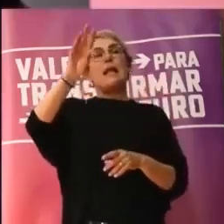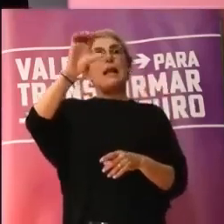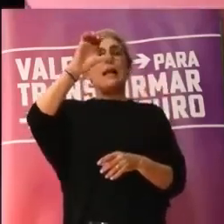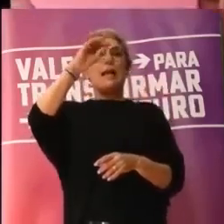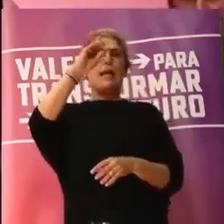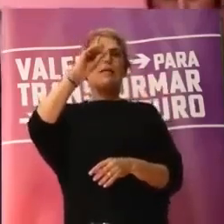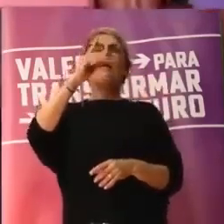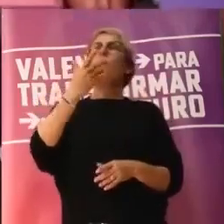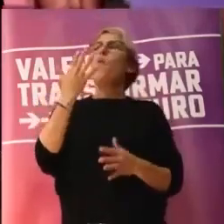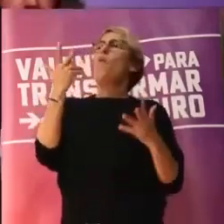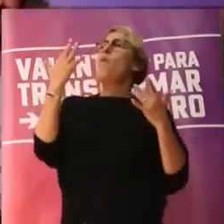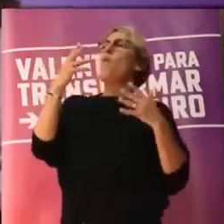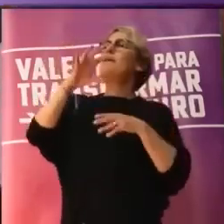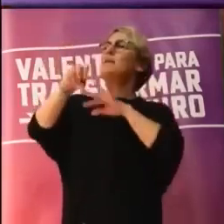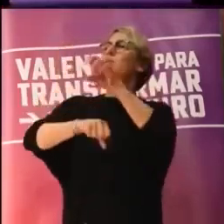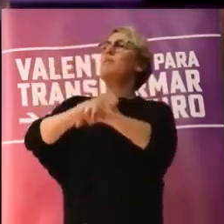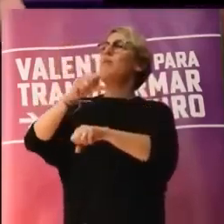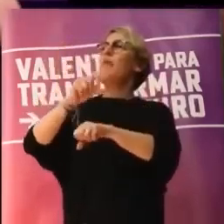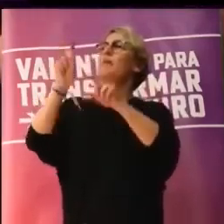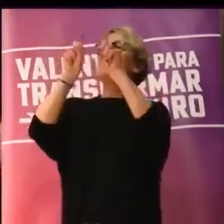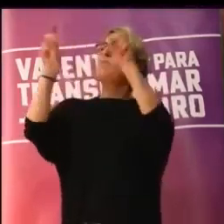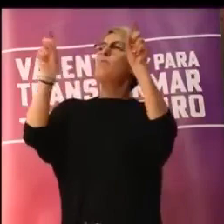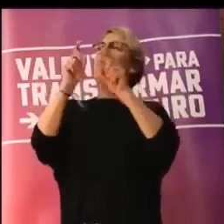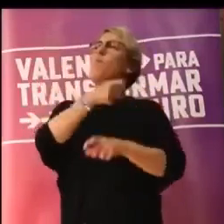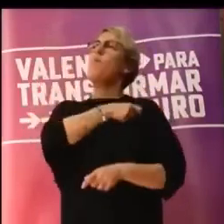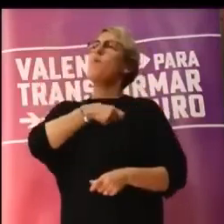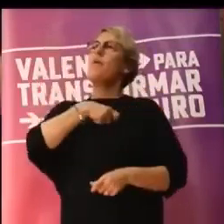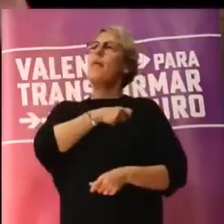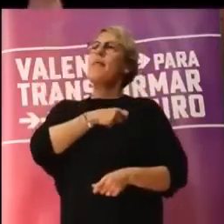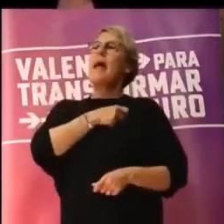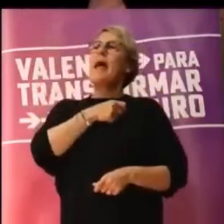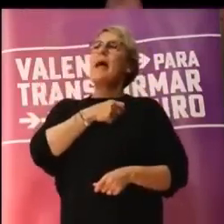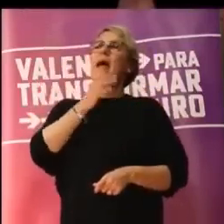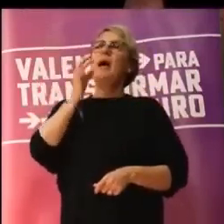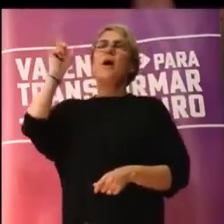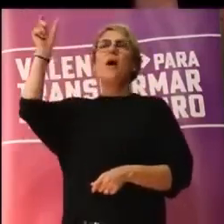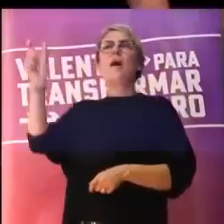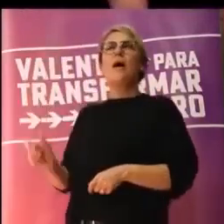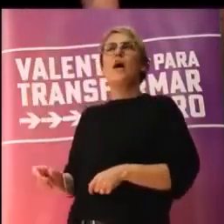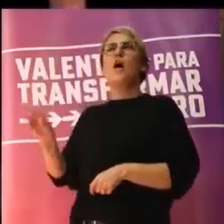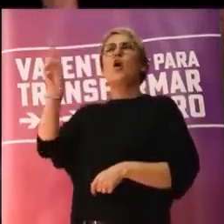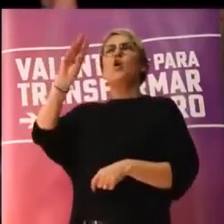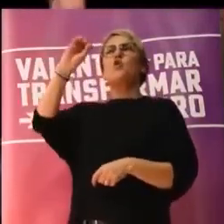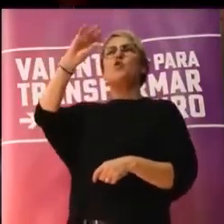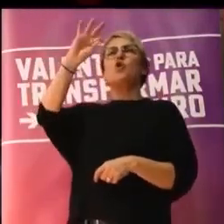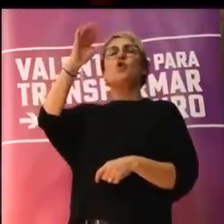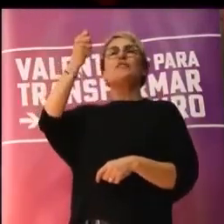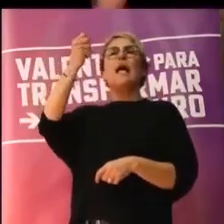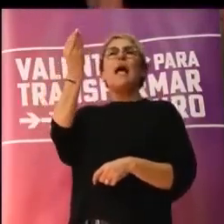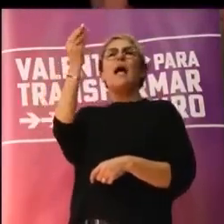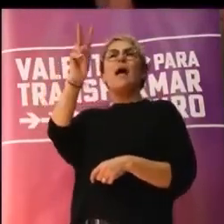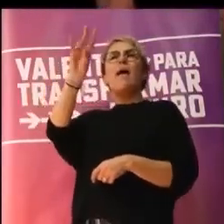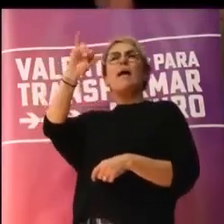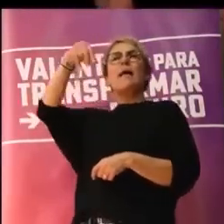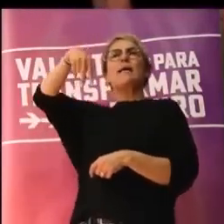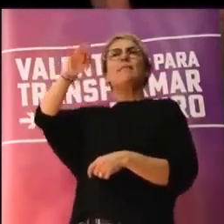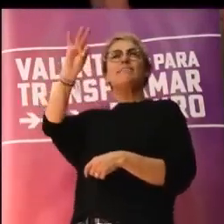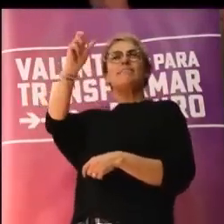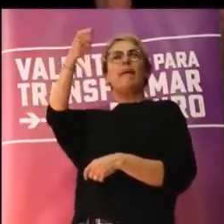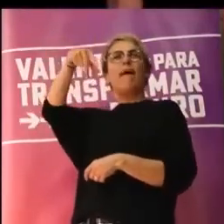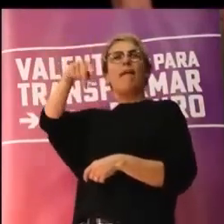cuántas propiedades inmobiliarias tiene Ana Rosa Quintana solamente en Madrid. ¿Entendéis por qué esta